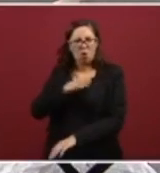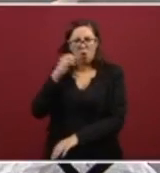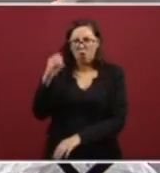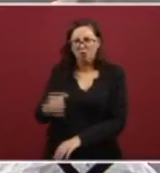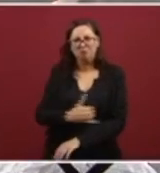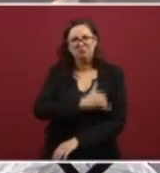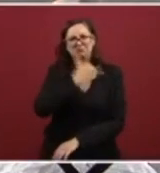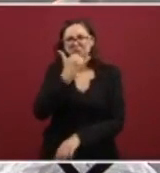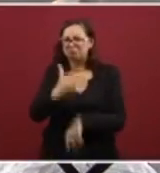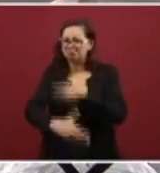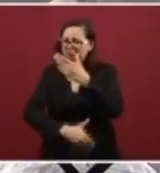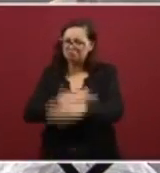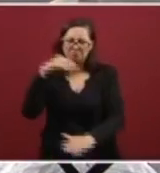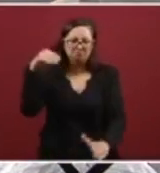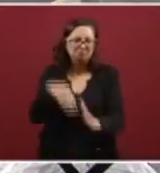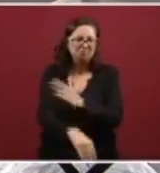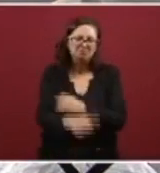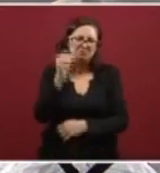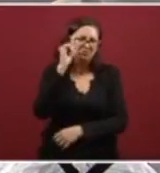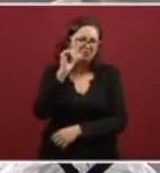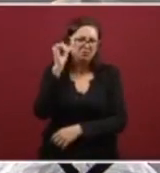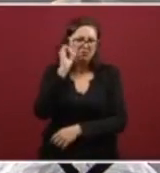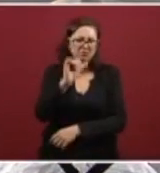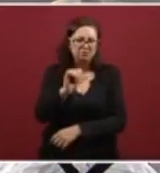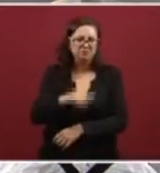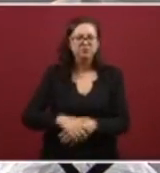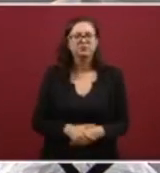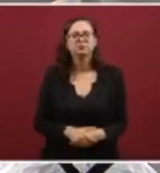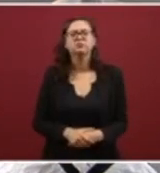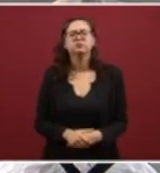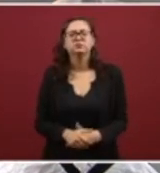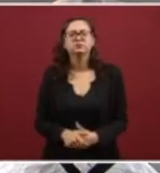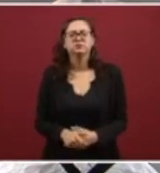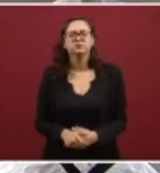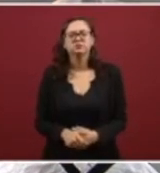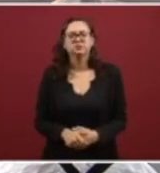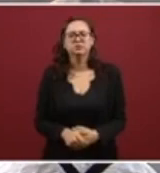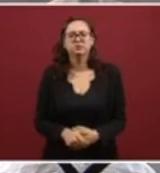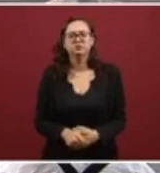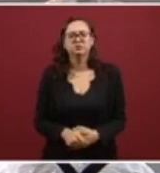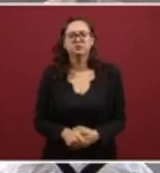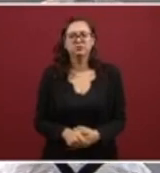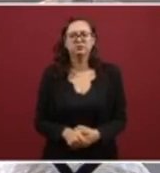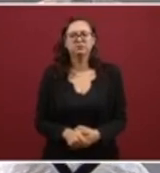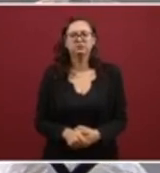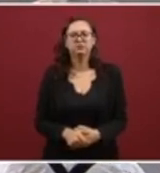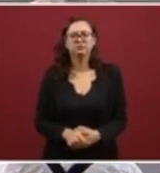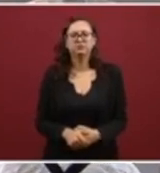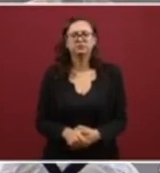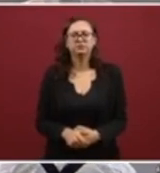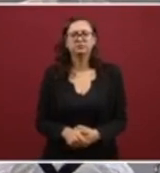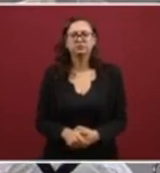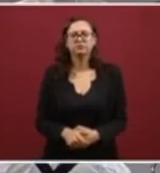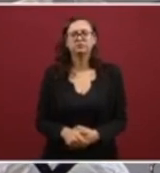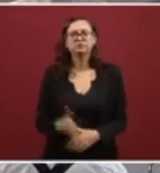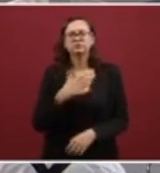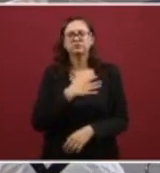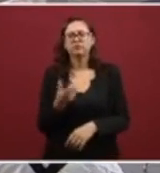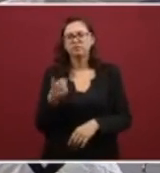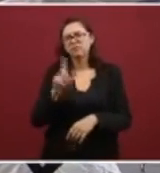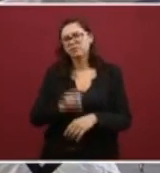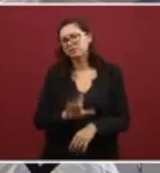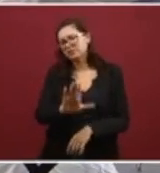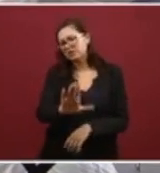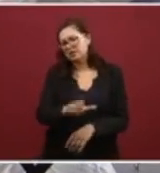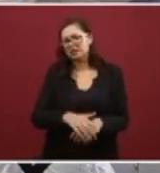Bueno. Buenos días. Canciller, ¿cómo lidiar con